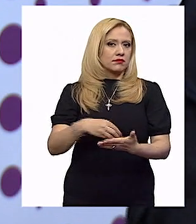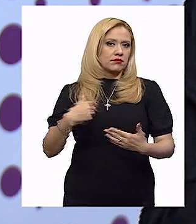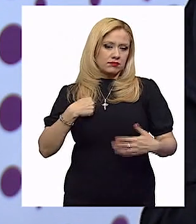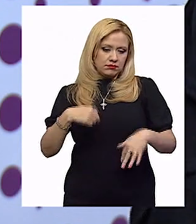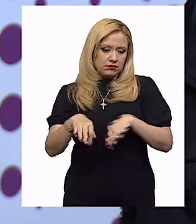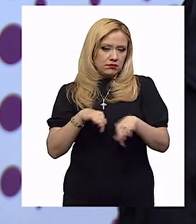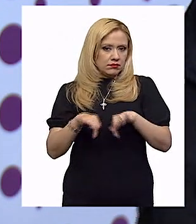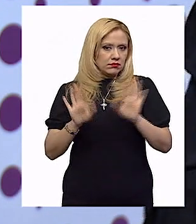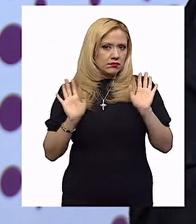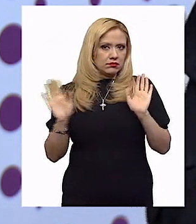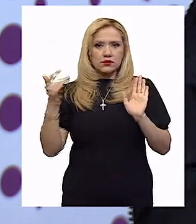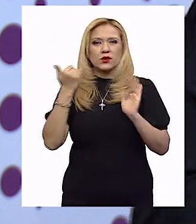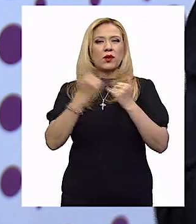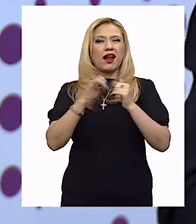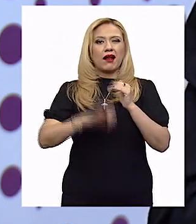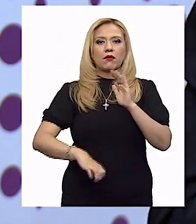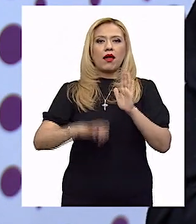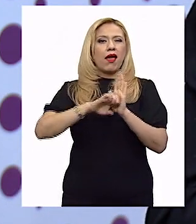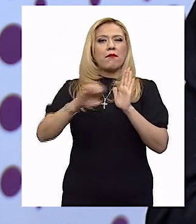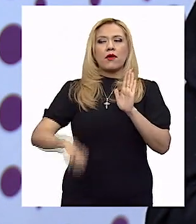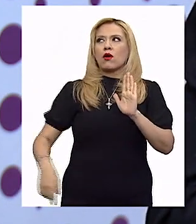o al menos los que